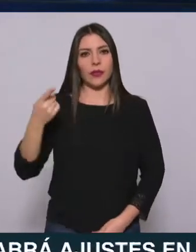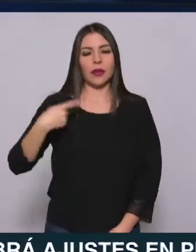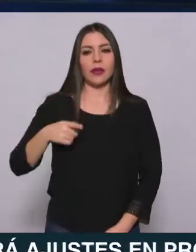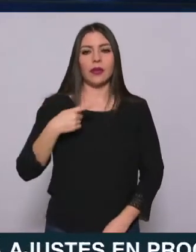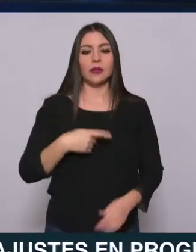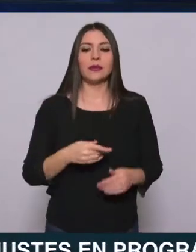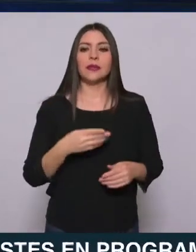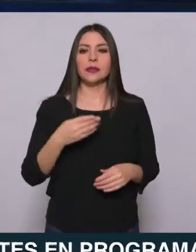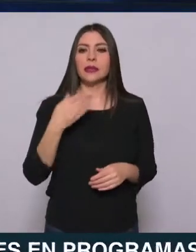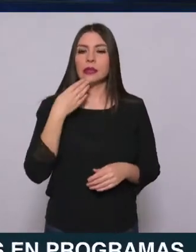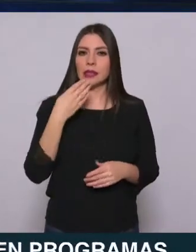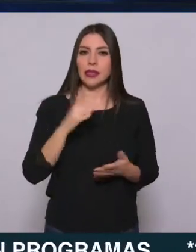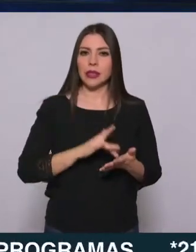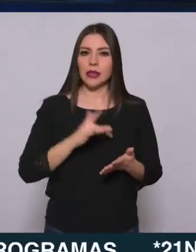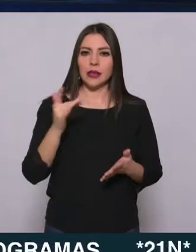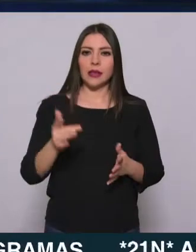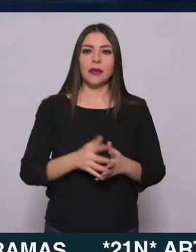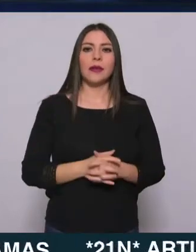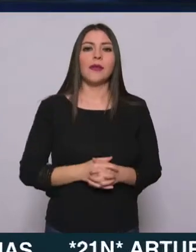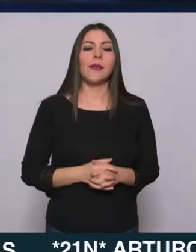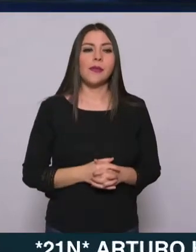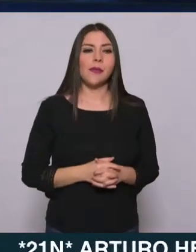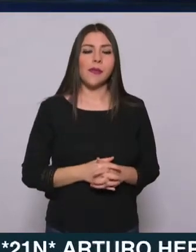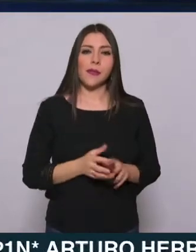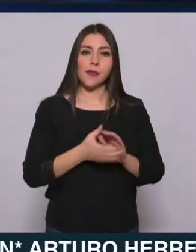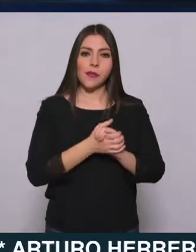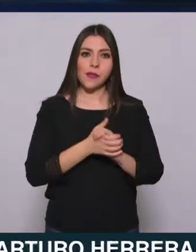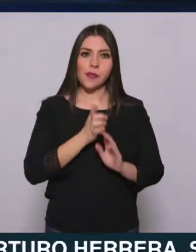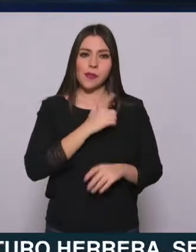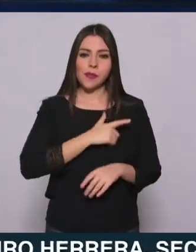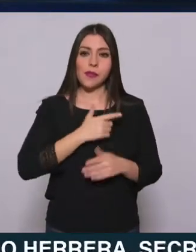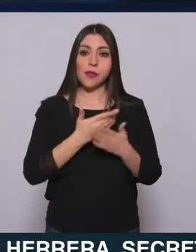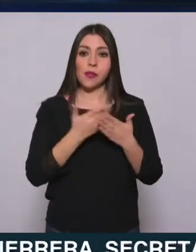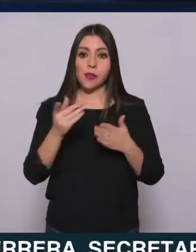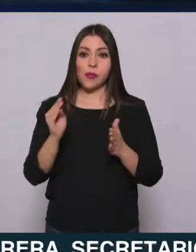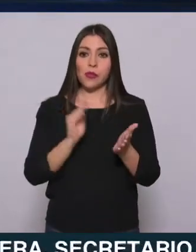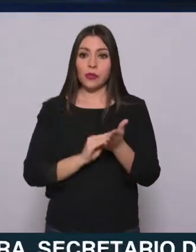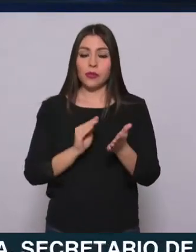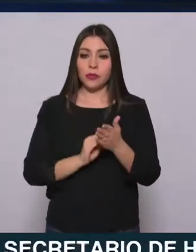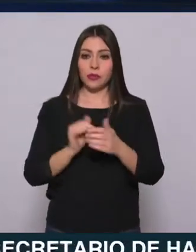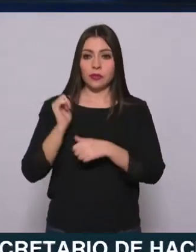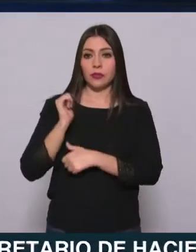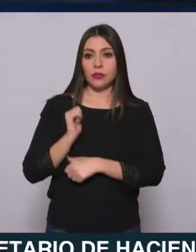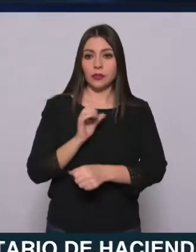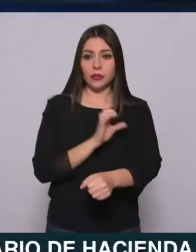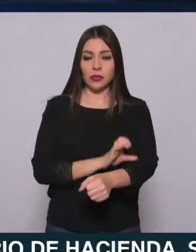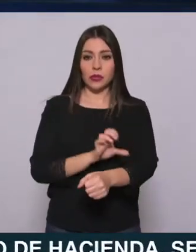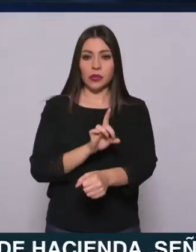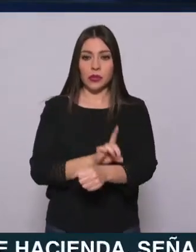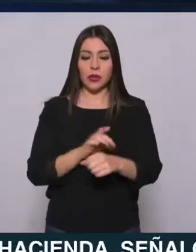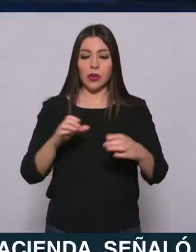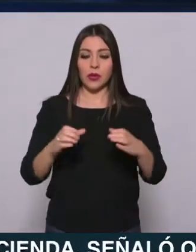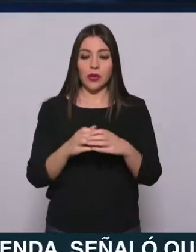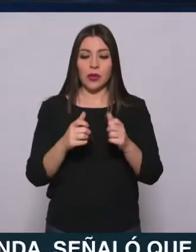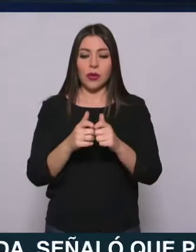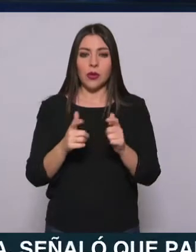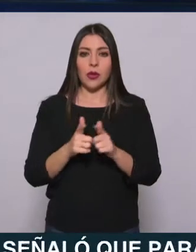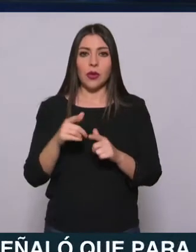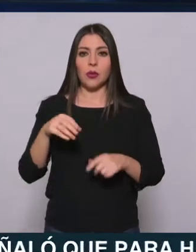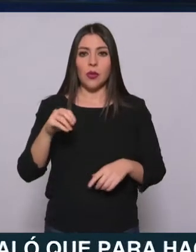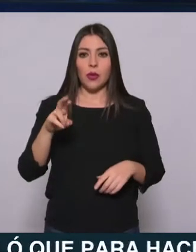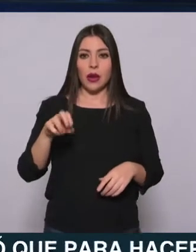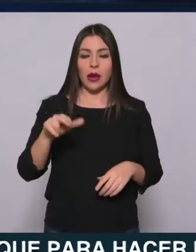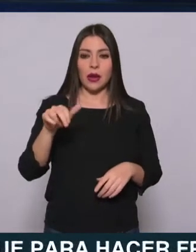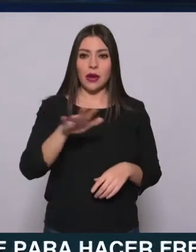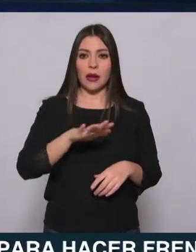muchas gracias. Un gusto saludarlo, diputado. ¿Sigue usted coordinando la bancada de Morena en el Congreso de la Ciudad de